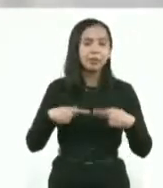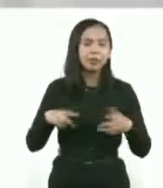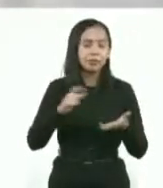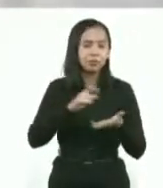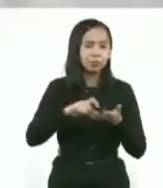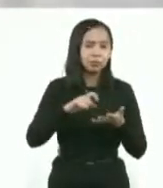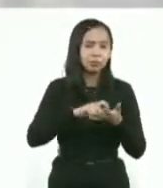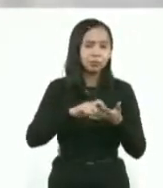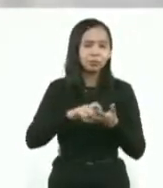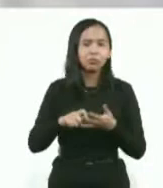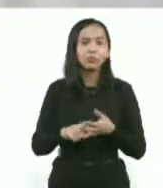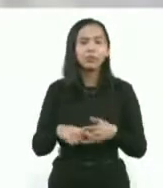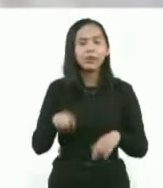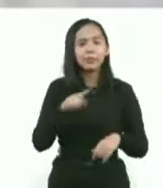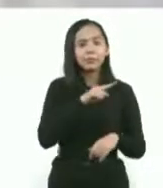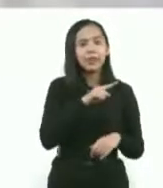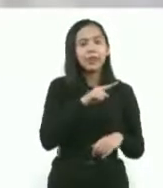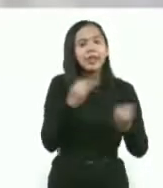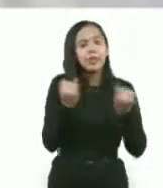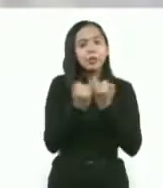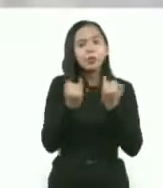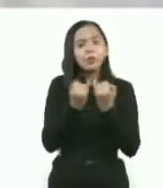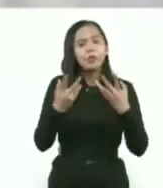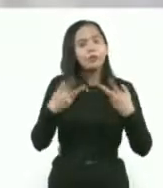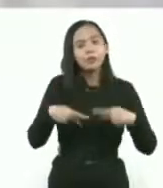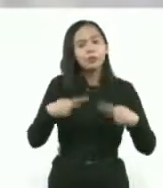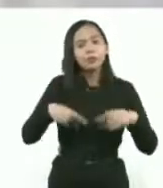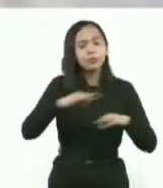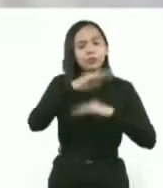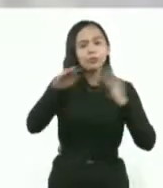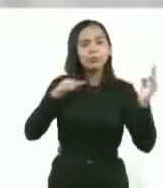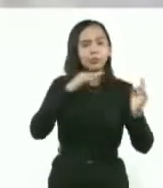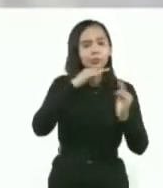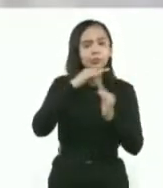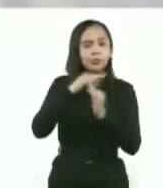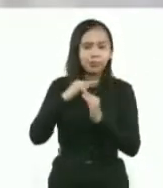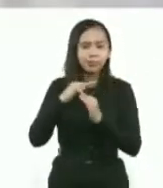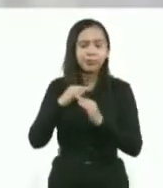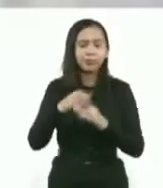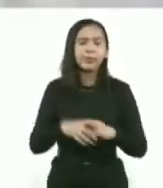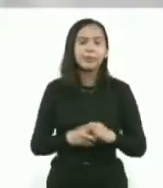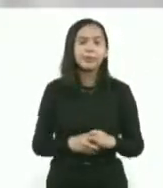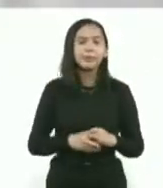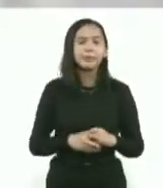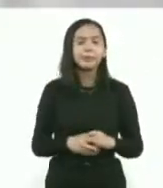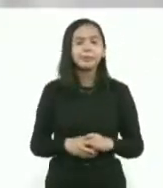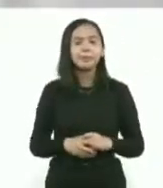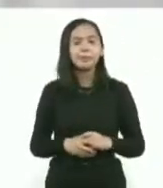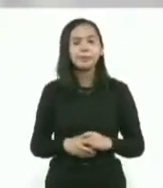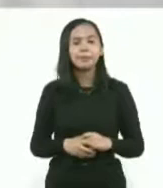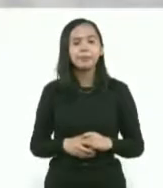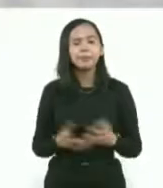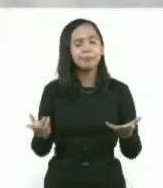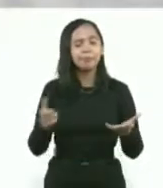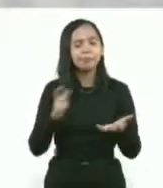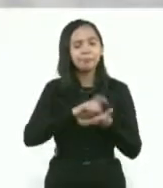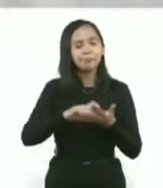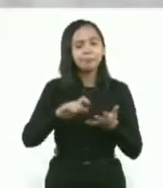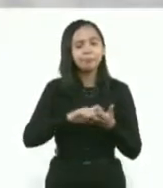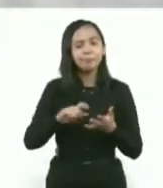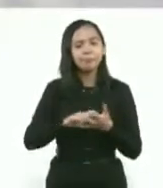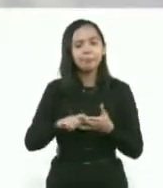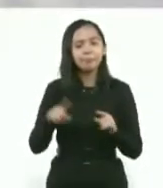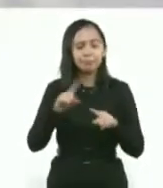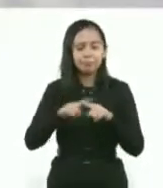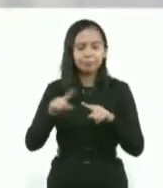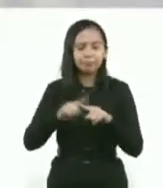insumo, un bien que influye este precio en prácticamente todos los bienes de consumo,